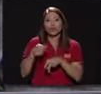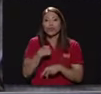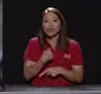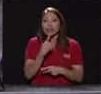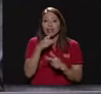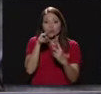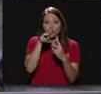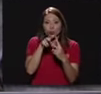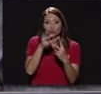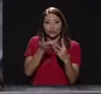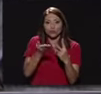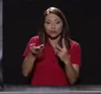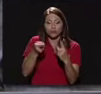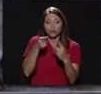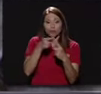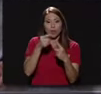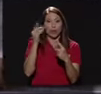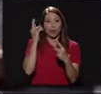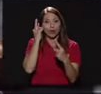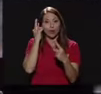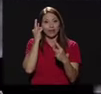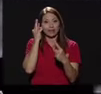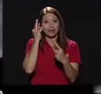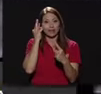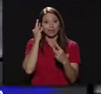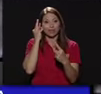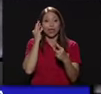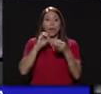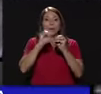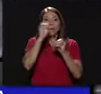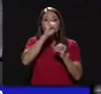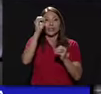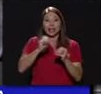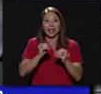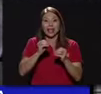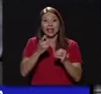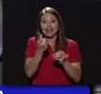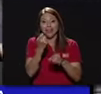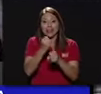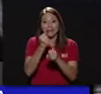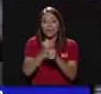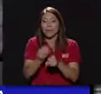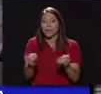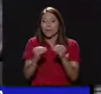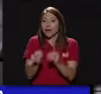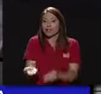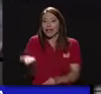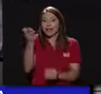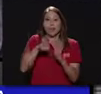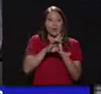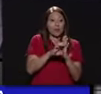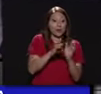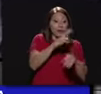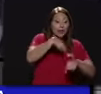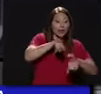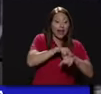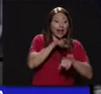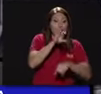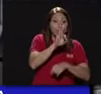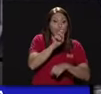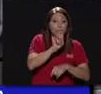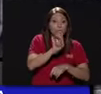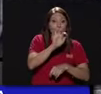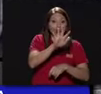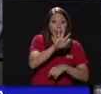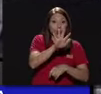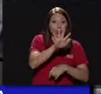Dos en particular, las mujeres, para los que los índices de desempleo son más altos. Son más, por ejemplo, altos, si el promedio nacional es 9.5%, según la